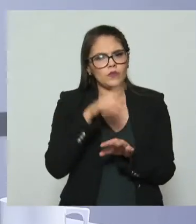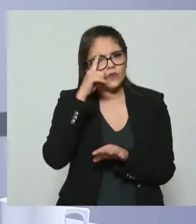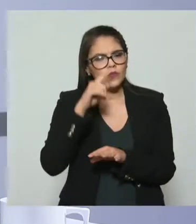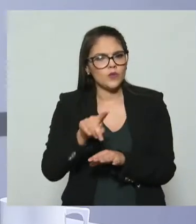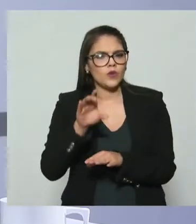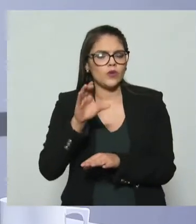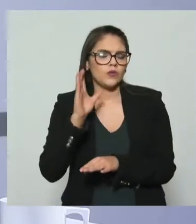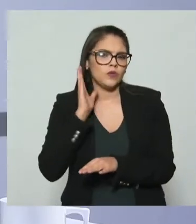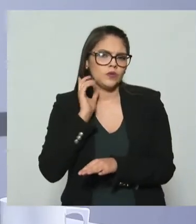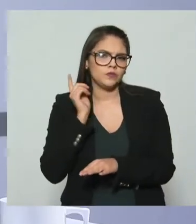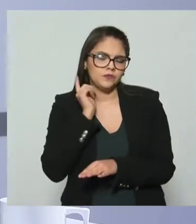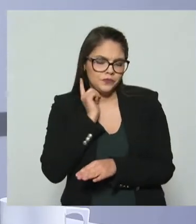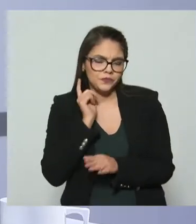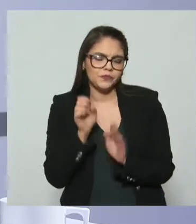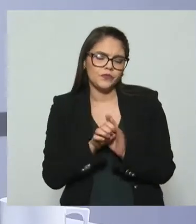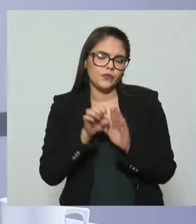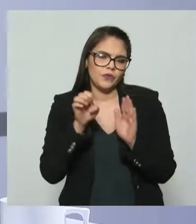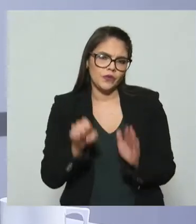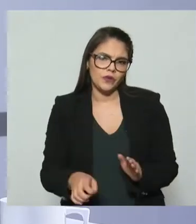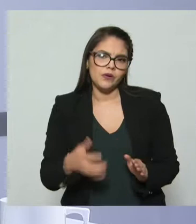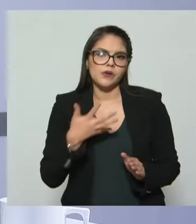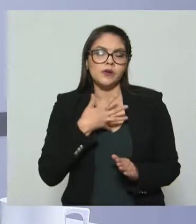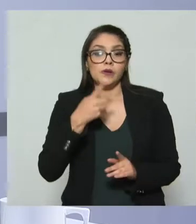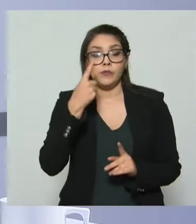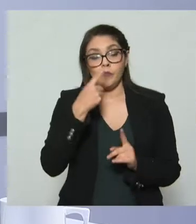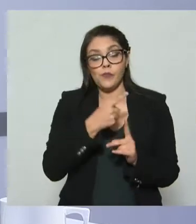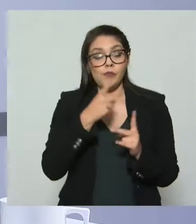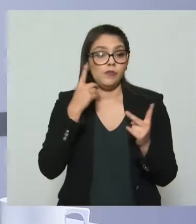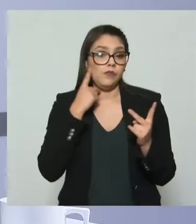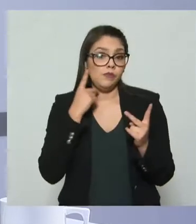Por ejemplo, tenemos una diputada y un diputado que se